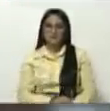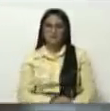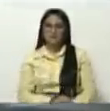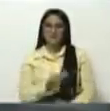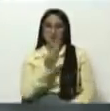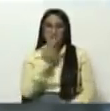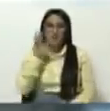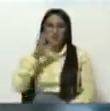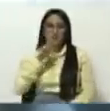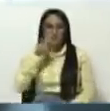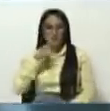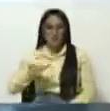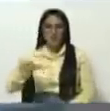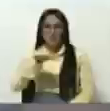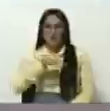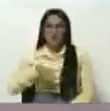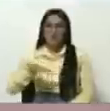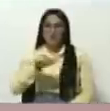Juro por mi pueblo.